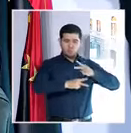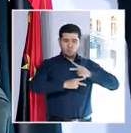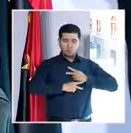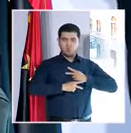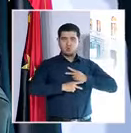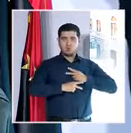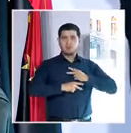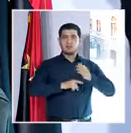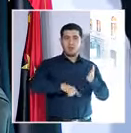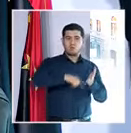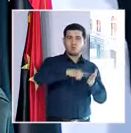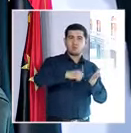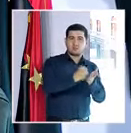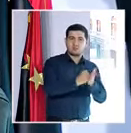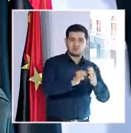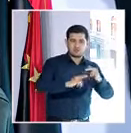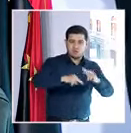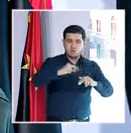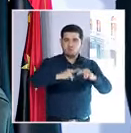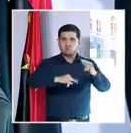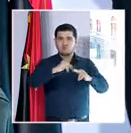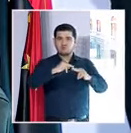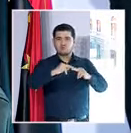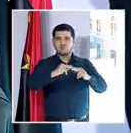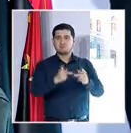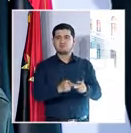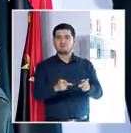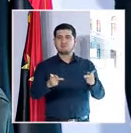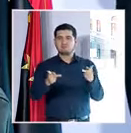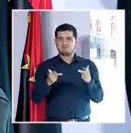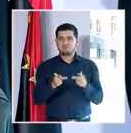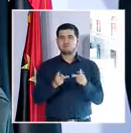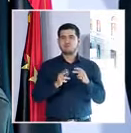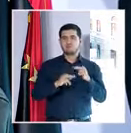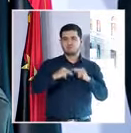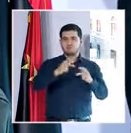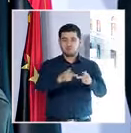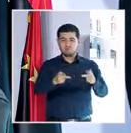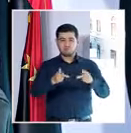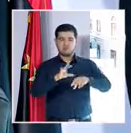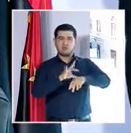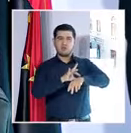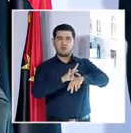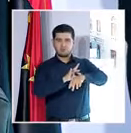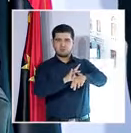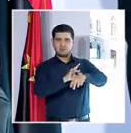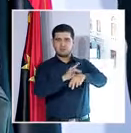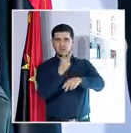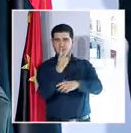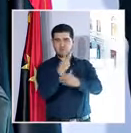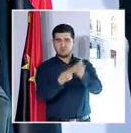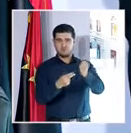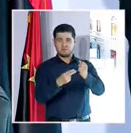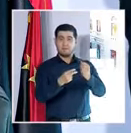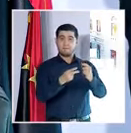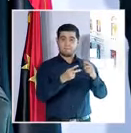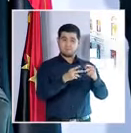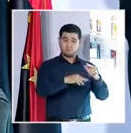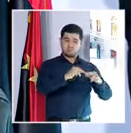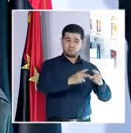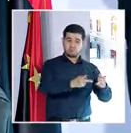la contratación de la construcción de la sede o de la infraestructura para el Hospital Jorge Cristo Sayún,